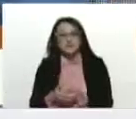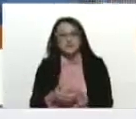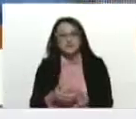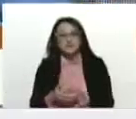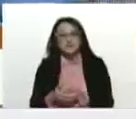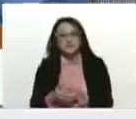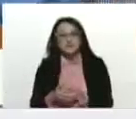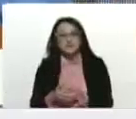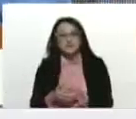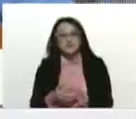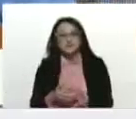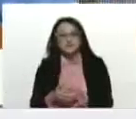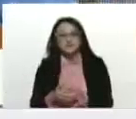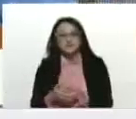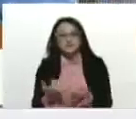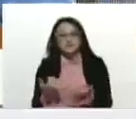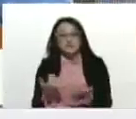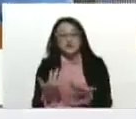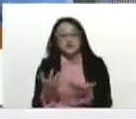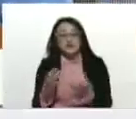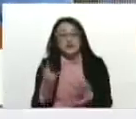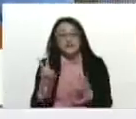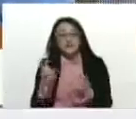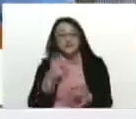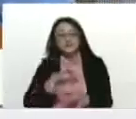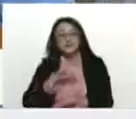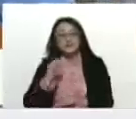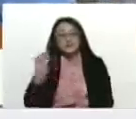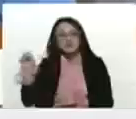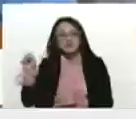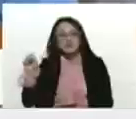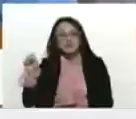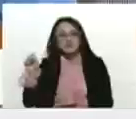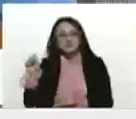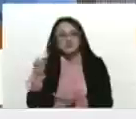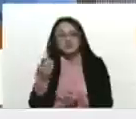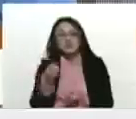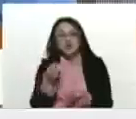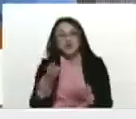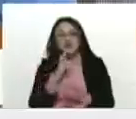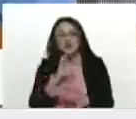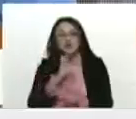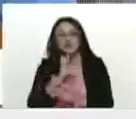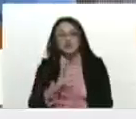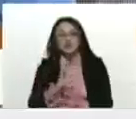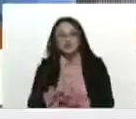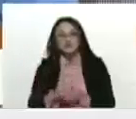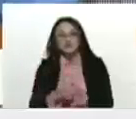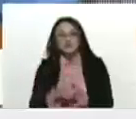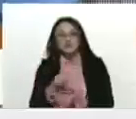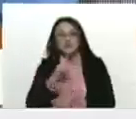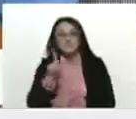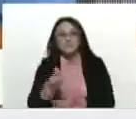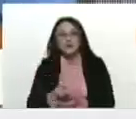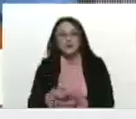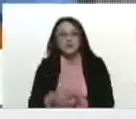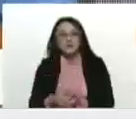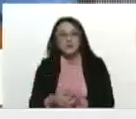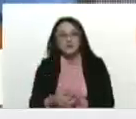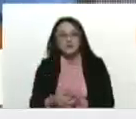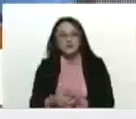qué país del mundo se ha desarrollado con socialismo puede haber respuesta a esa pregunta